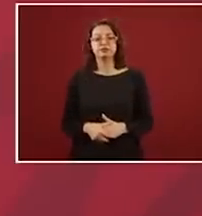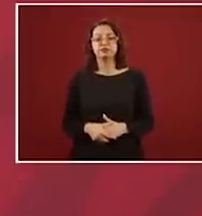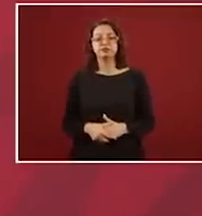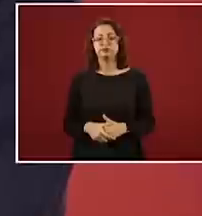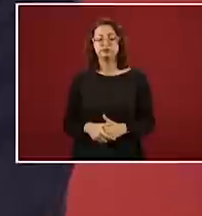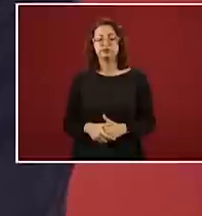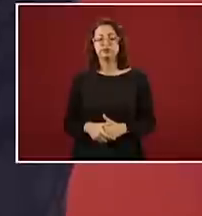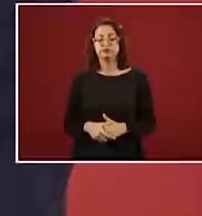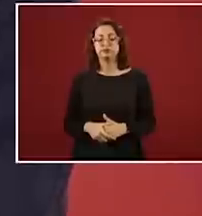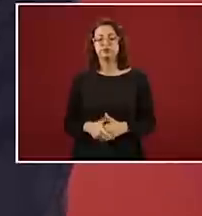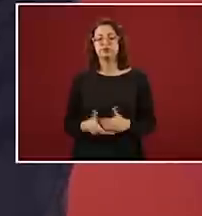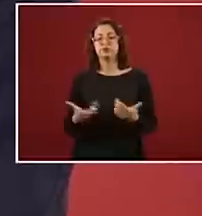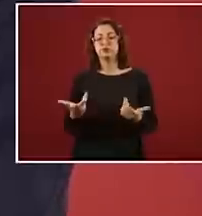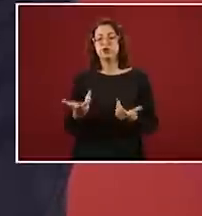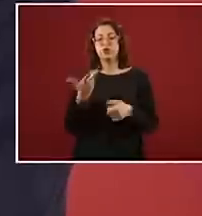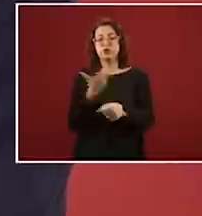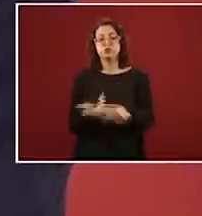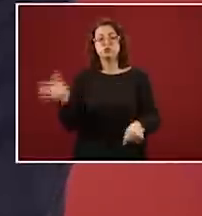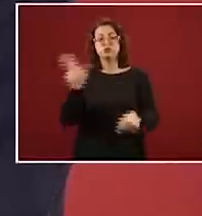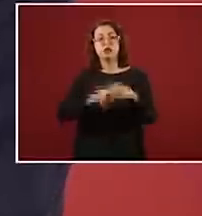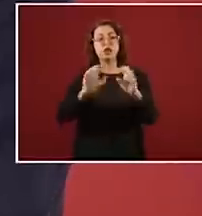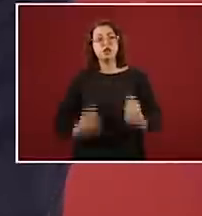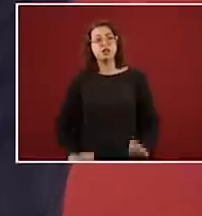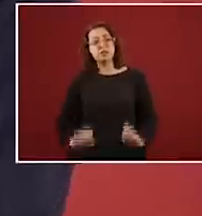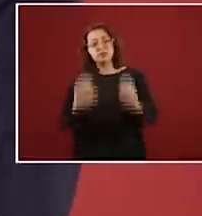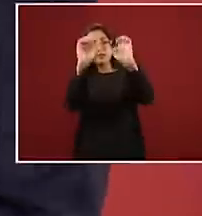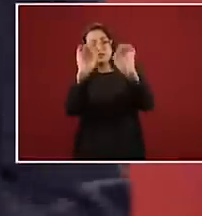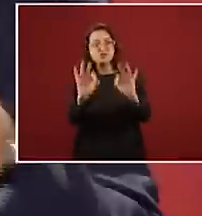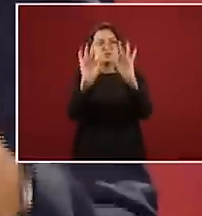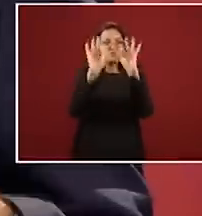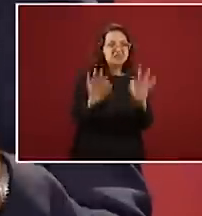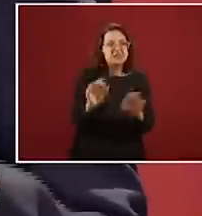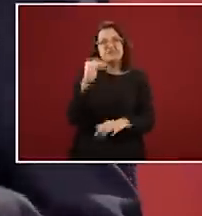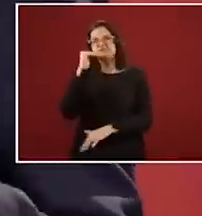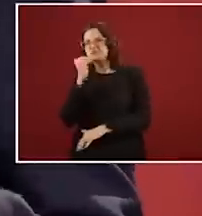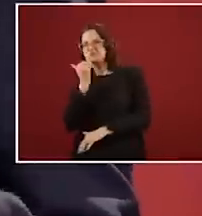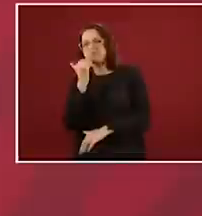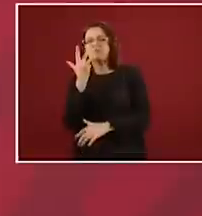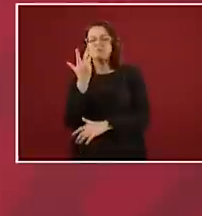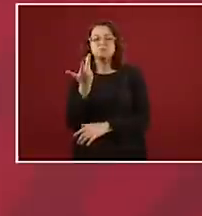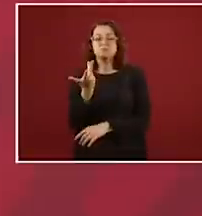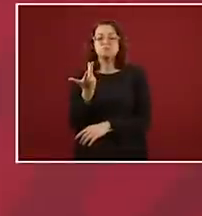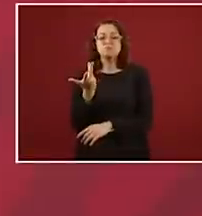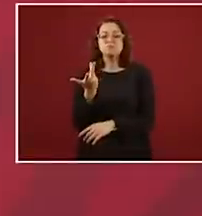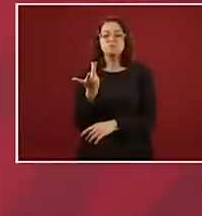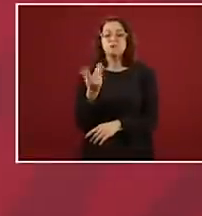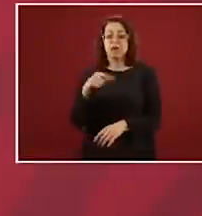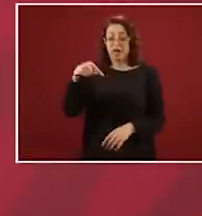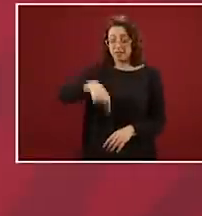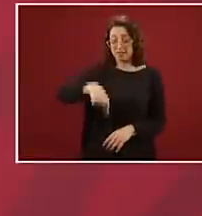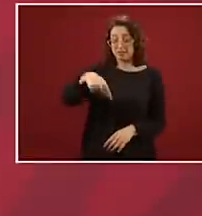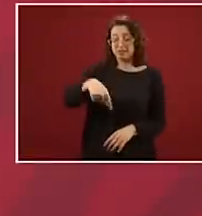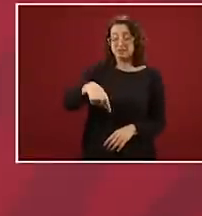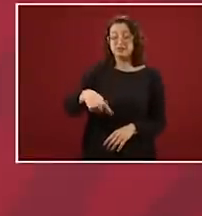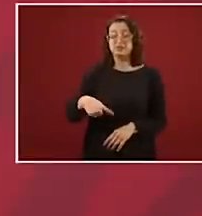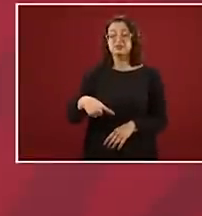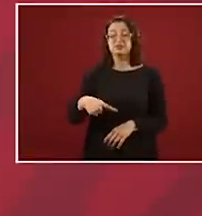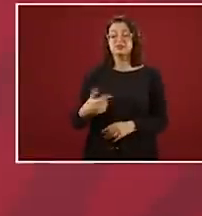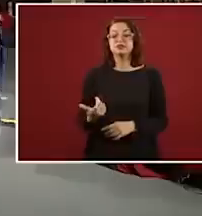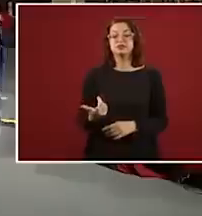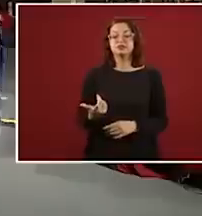el estado de las instalaciones, y van a venir aquí